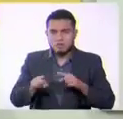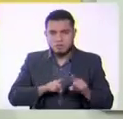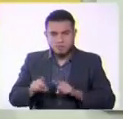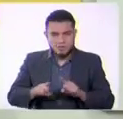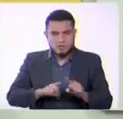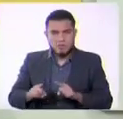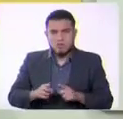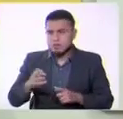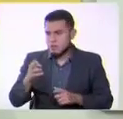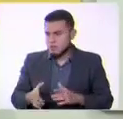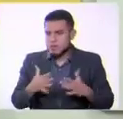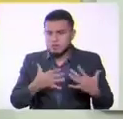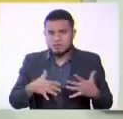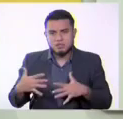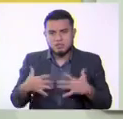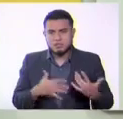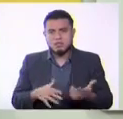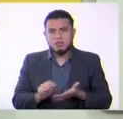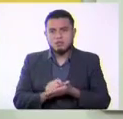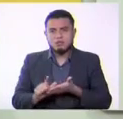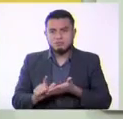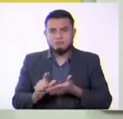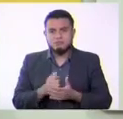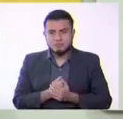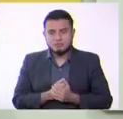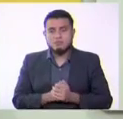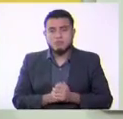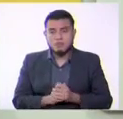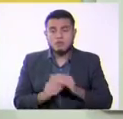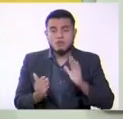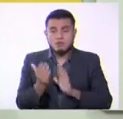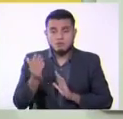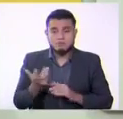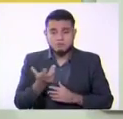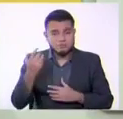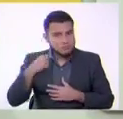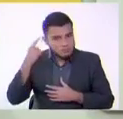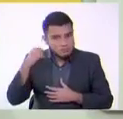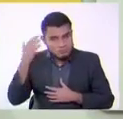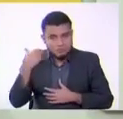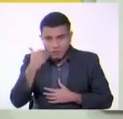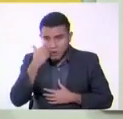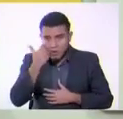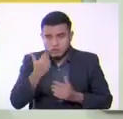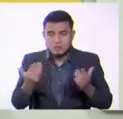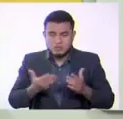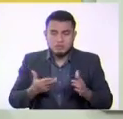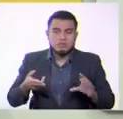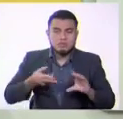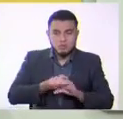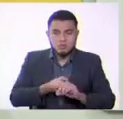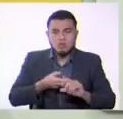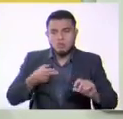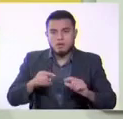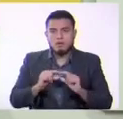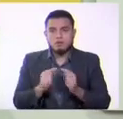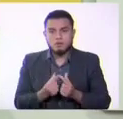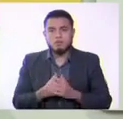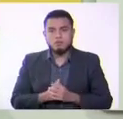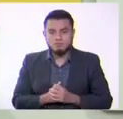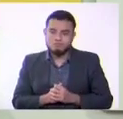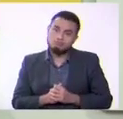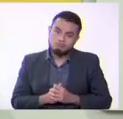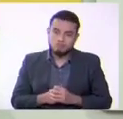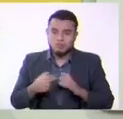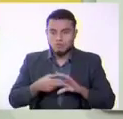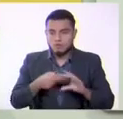mismas actividades escolares, son siempre retos que los jóvenes están haciendo para saber si estoy dentro o fuera de un grupo. Y estar fuera de un